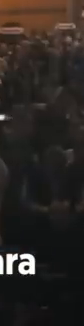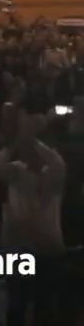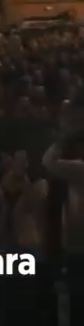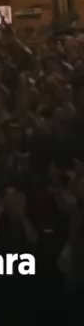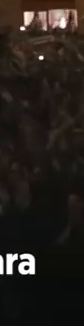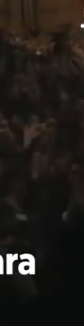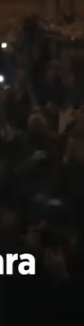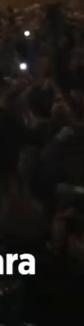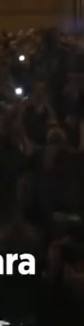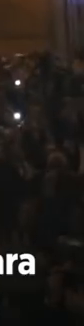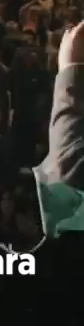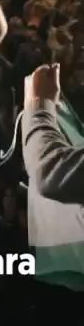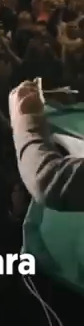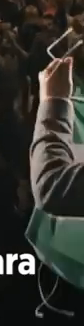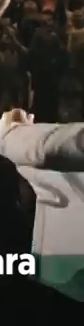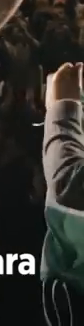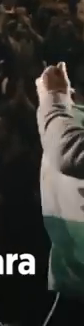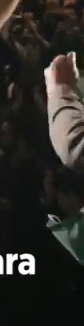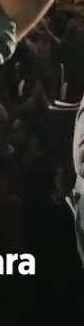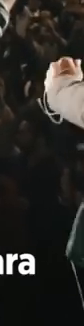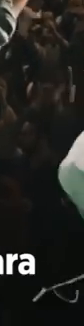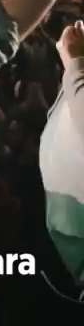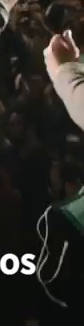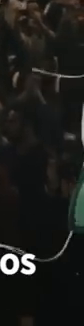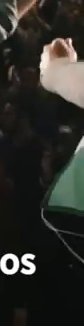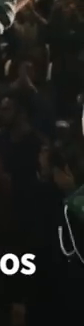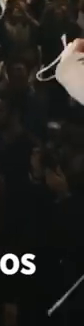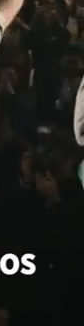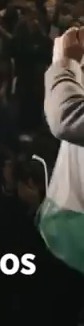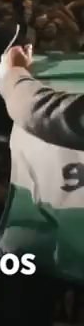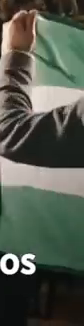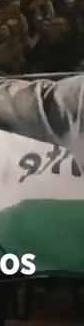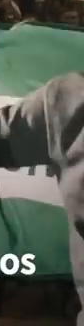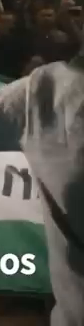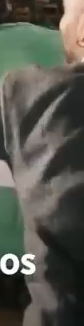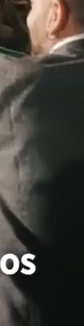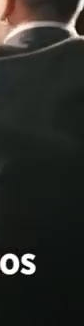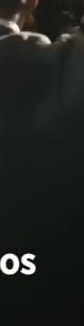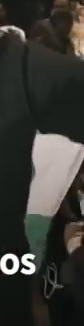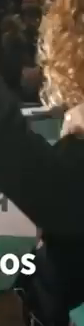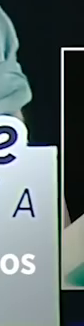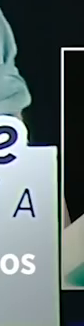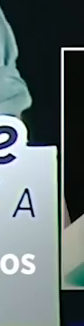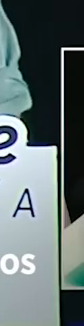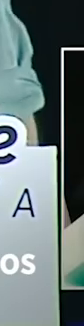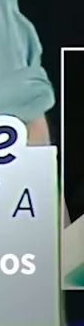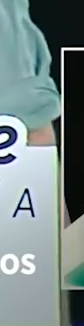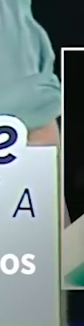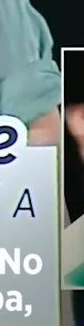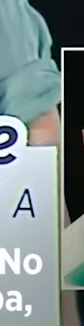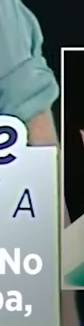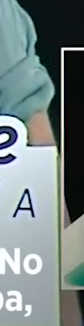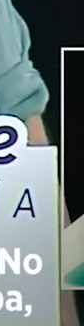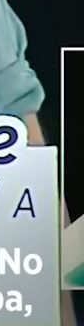bien. Queremos derechos para todos, queremos salarios dignos, queremos pensiones dignas, queremos hospitales públicos,